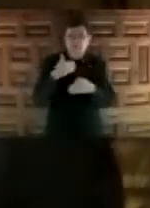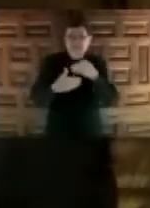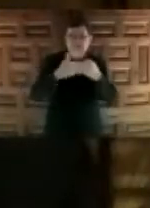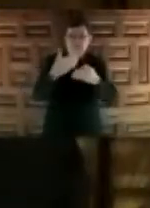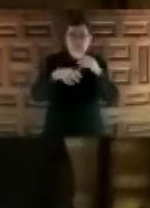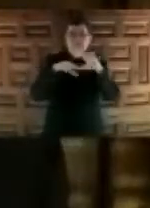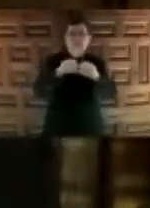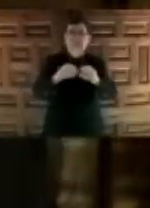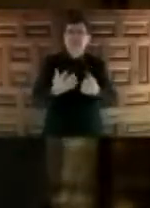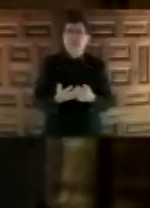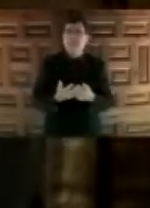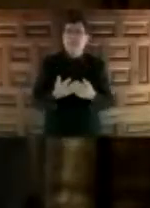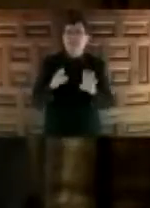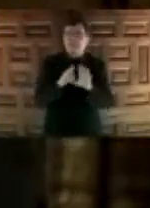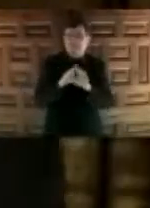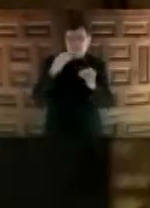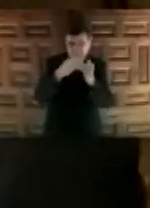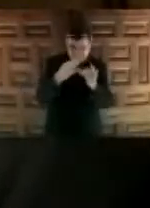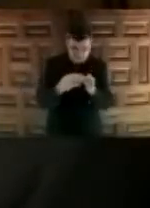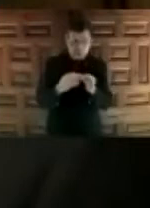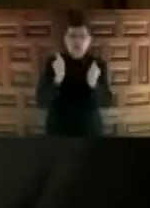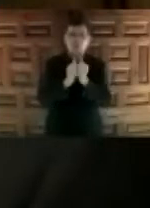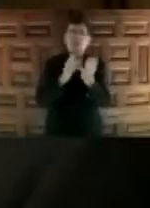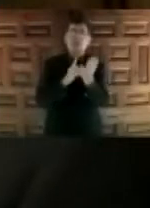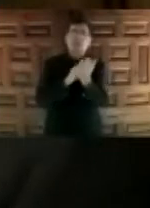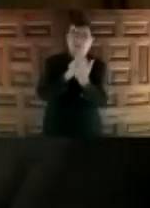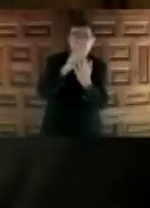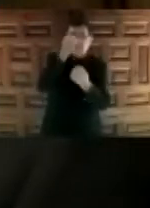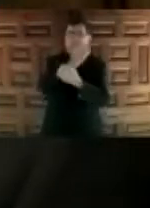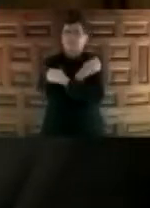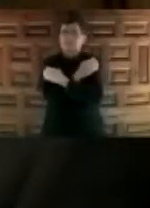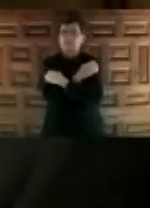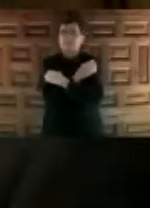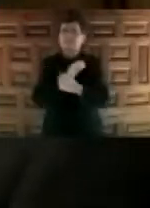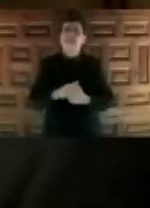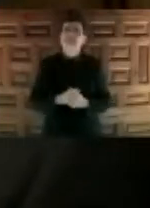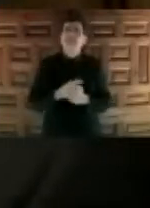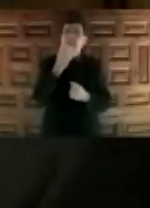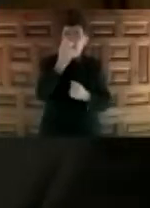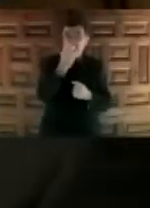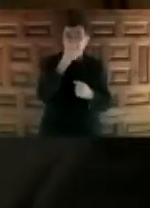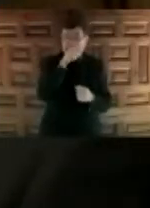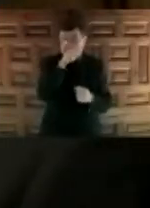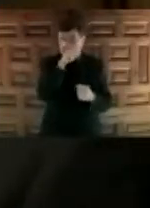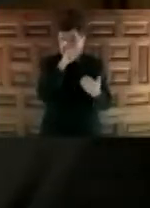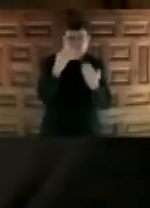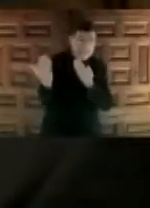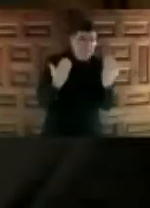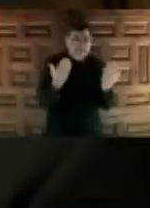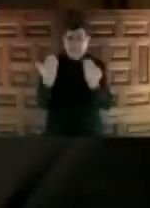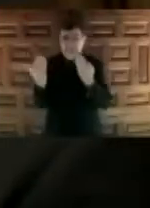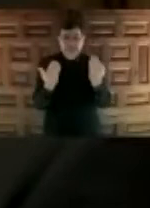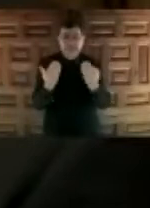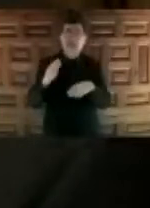alcanzar para pues, poder hacer cumplir el derecho a la educación. Es una preocupación compartida